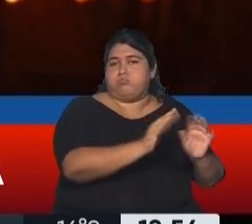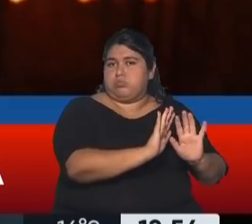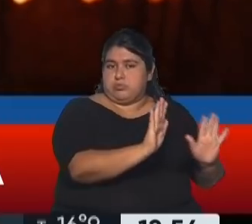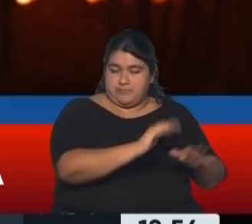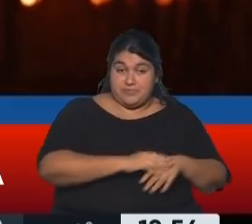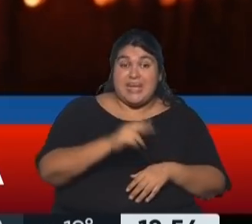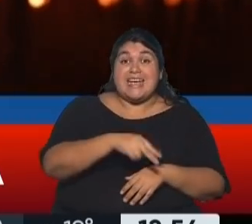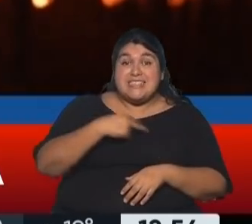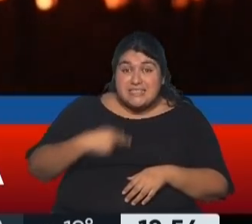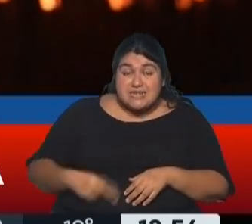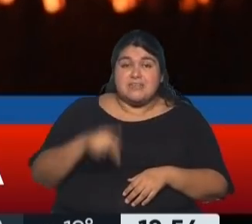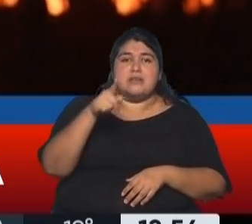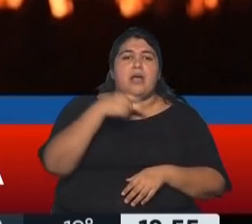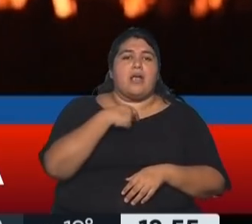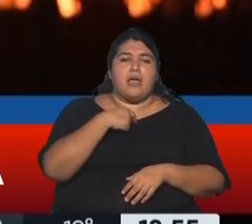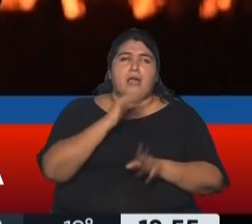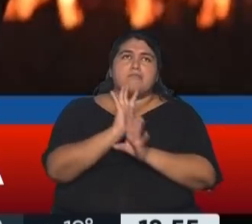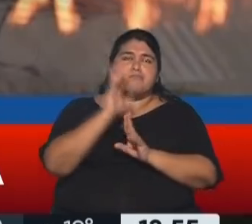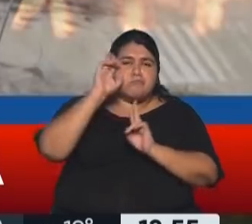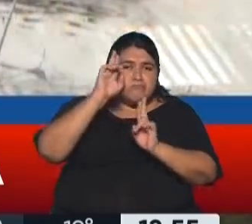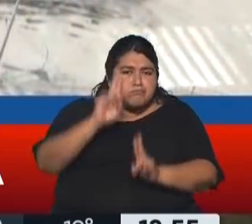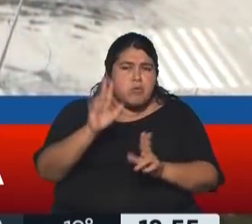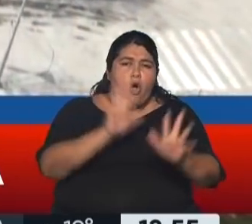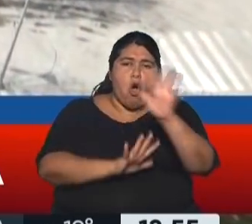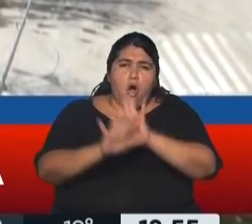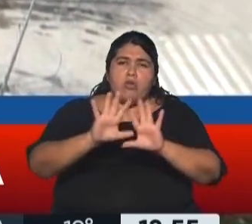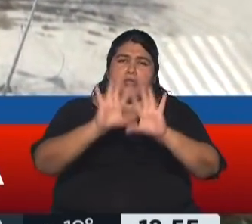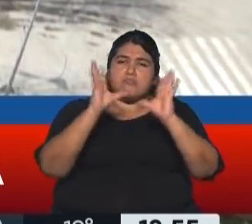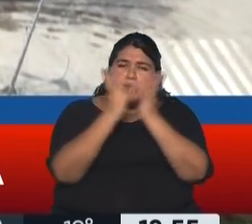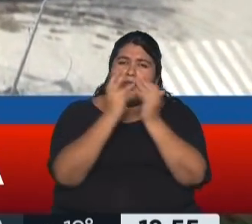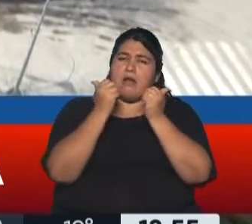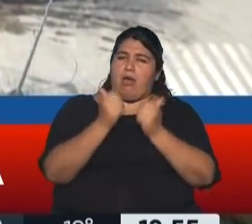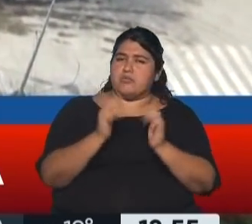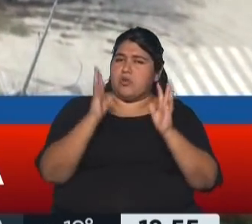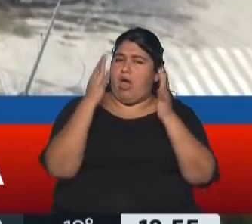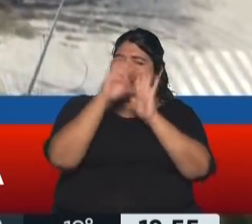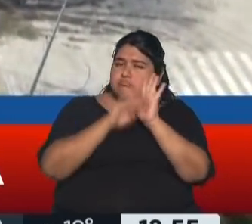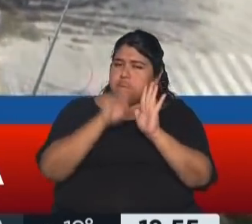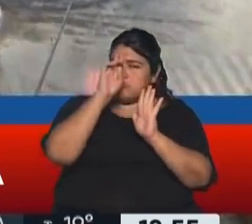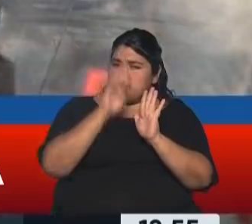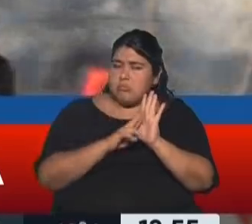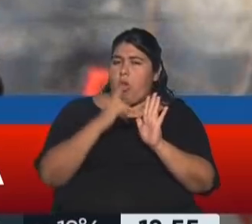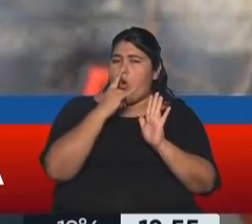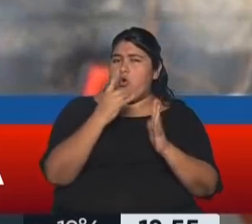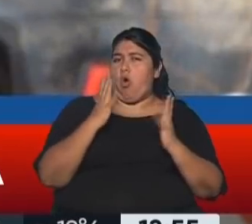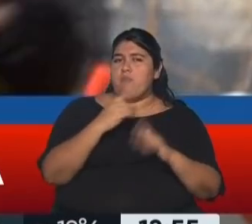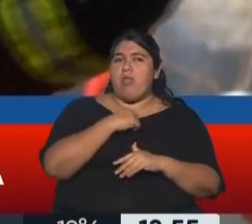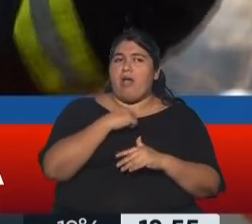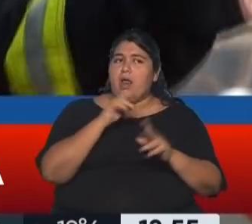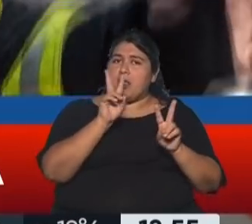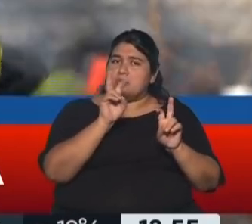China, además, pretende ser un actor respetuoso del orden internacional y sus reglas y se siente incómoda con las derivaciones de la